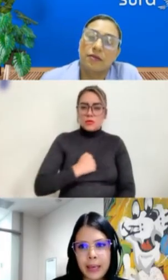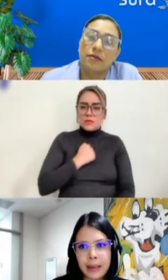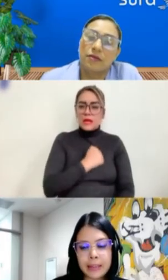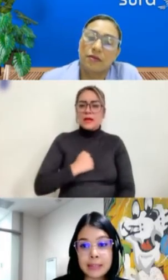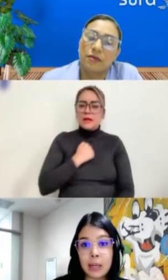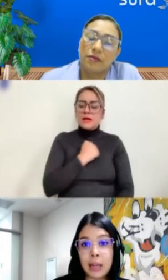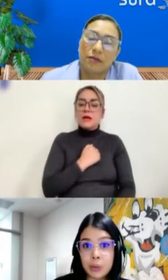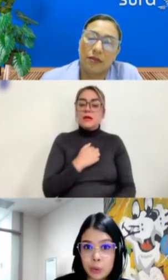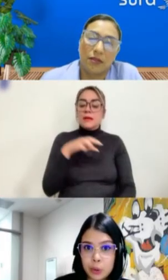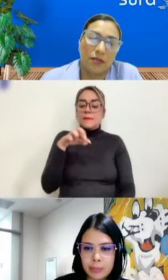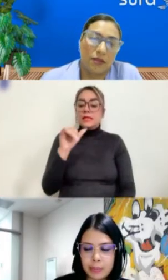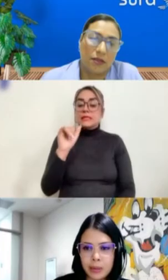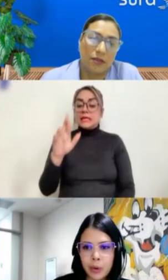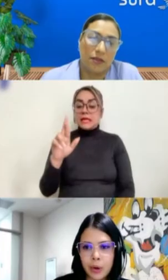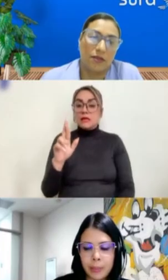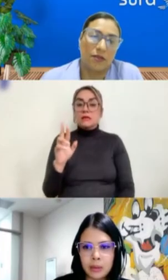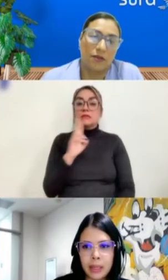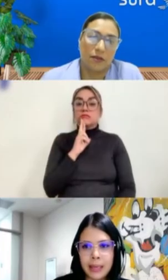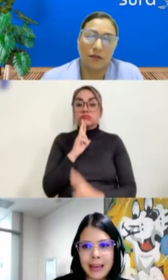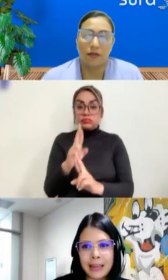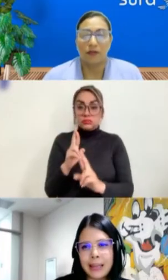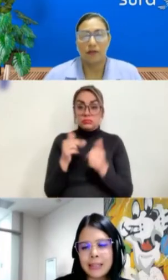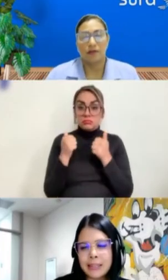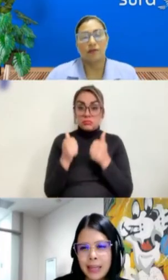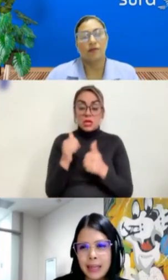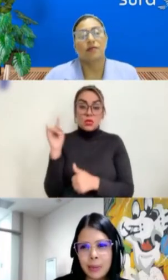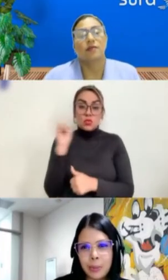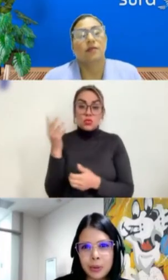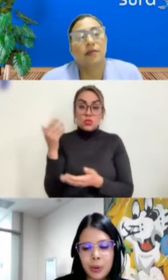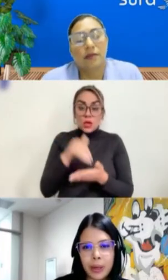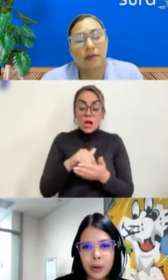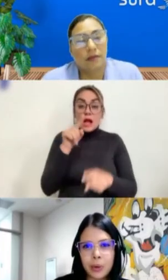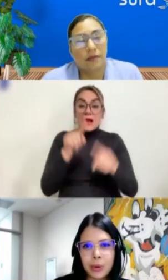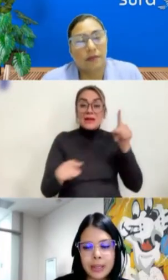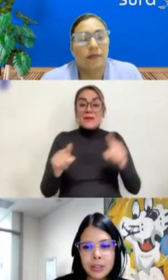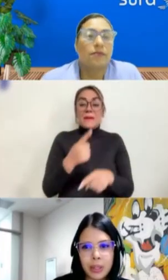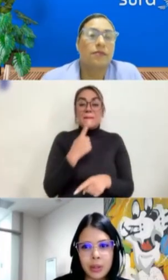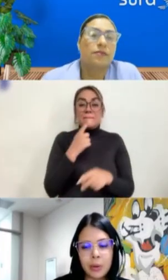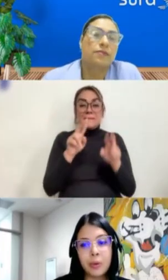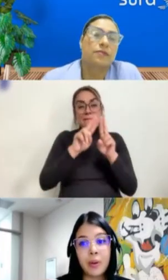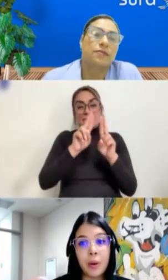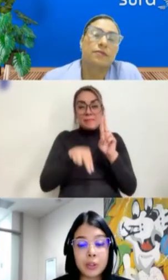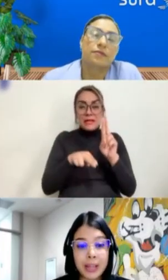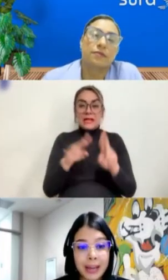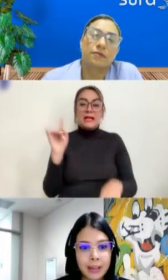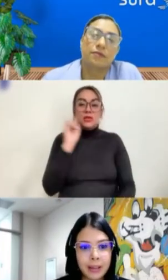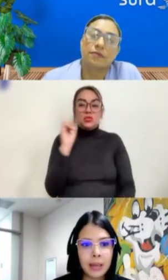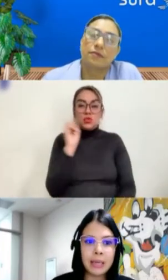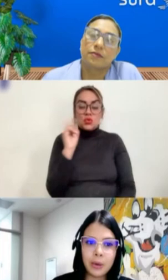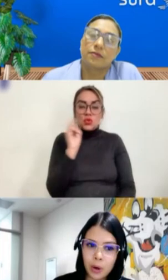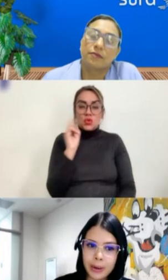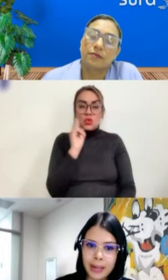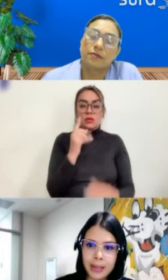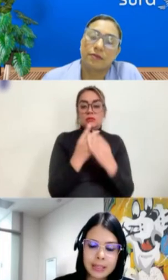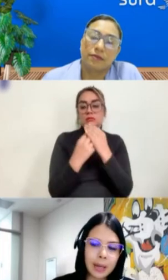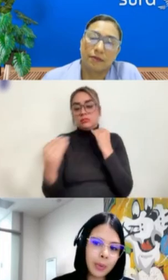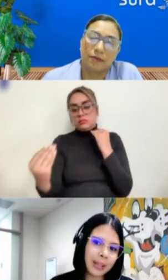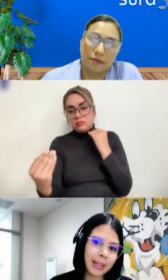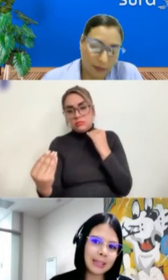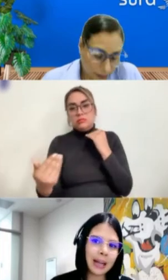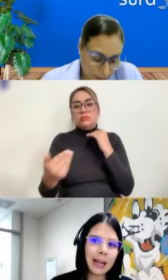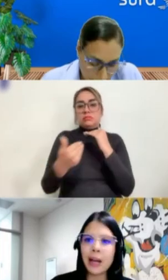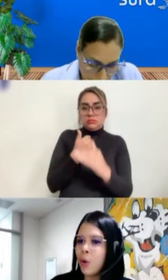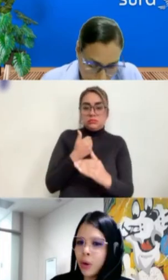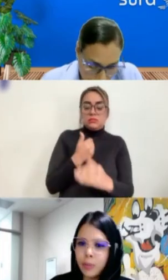través de PIR si la escuchan bien nuevamente y a quienes tengan de pronto error con el sonido, por favor salir y volver a